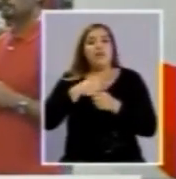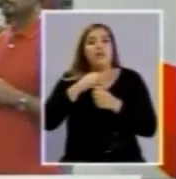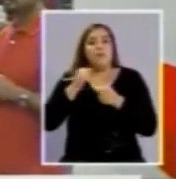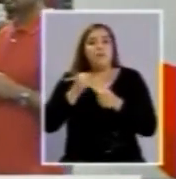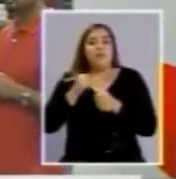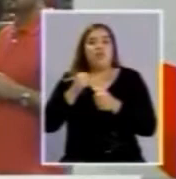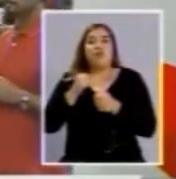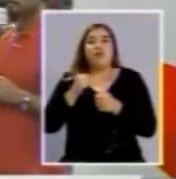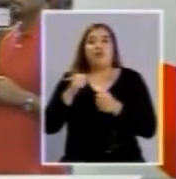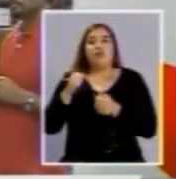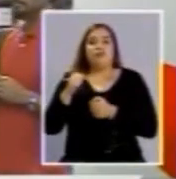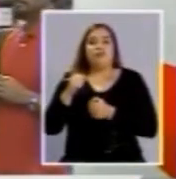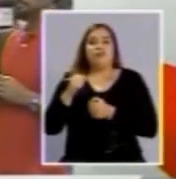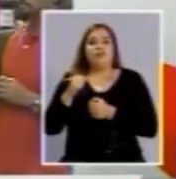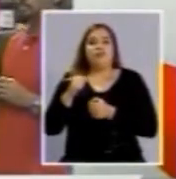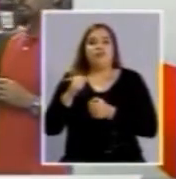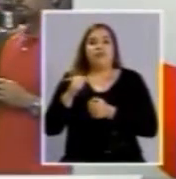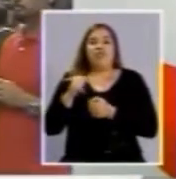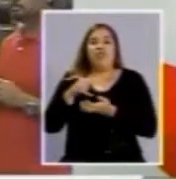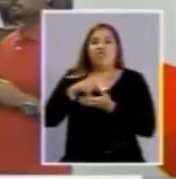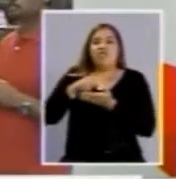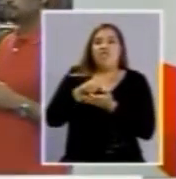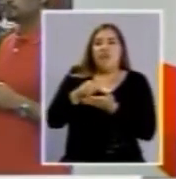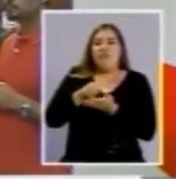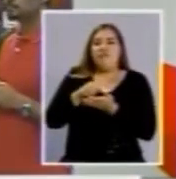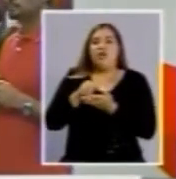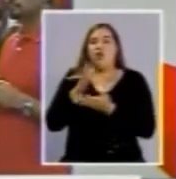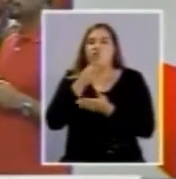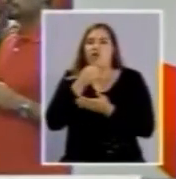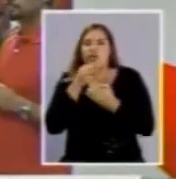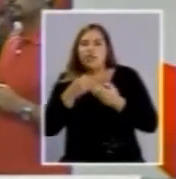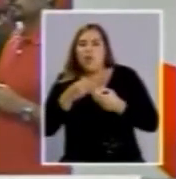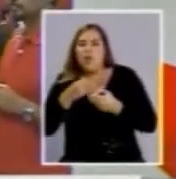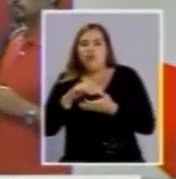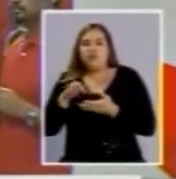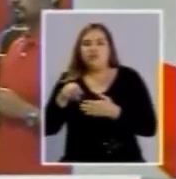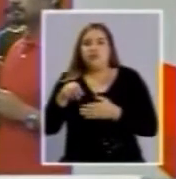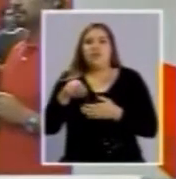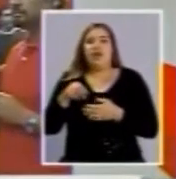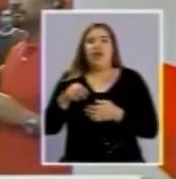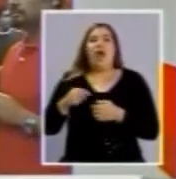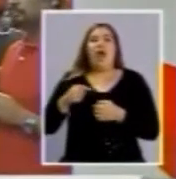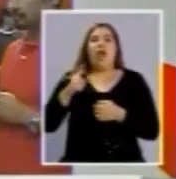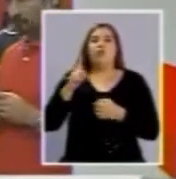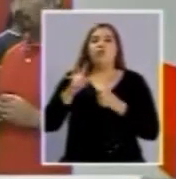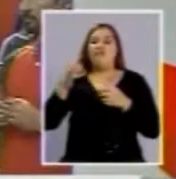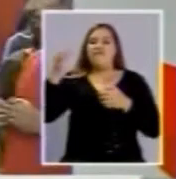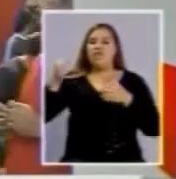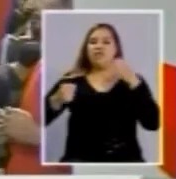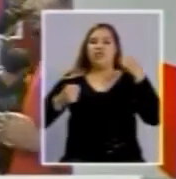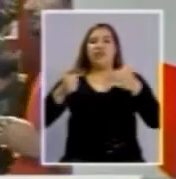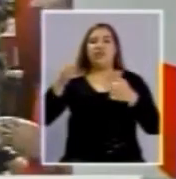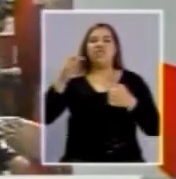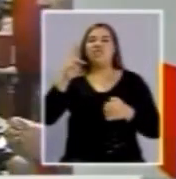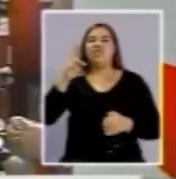lo que se sienten un poco débiles o que no están muy seguros. Hay estos bastones de trekking que se pueden usar, que